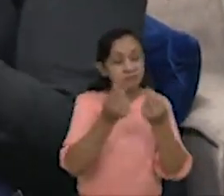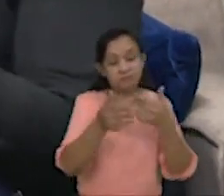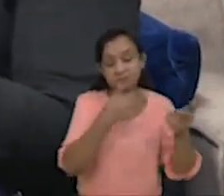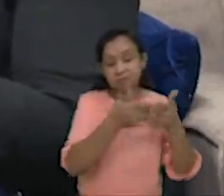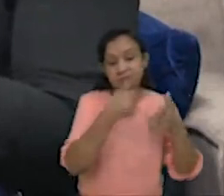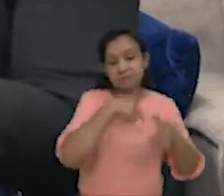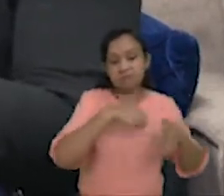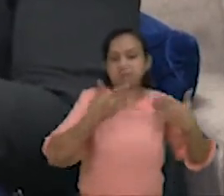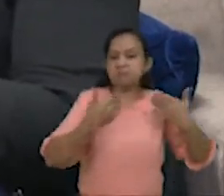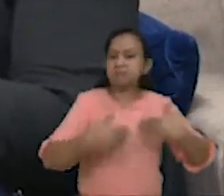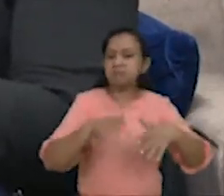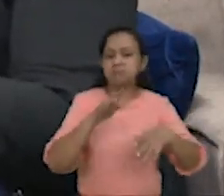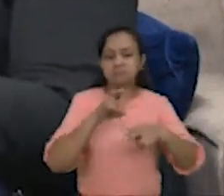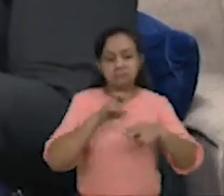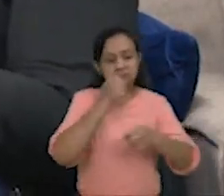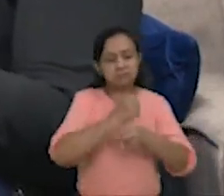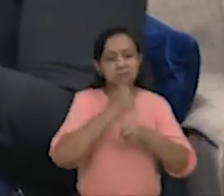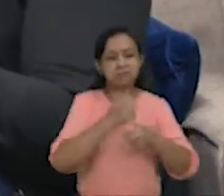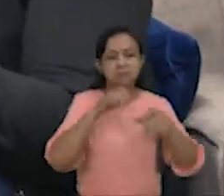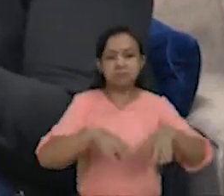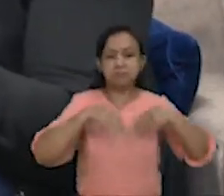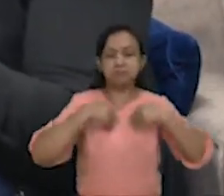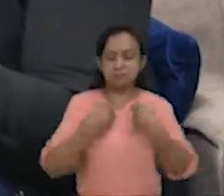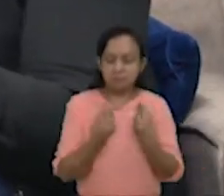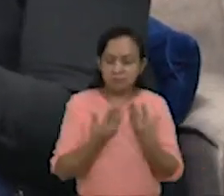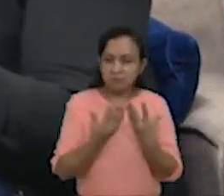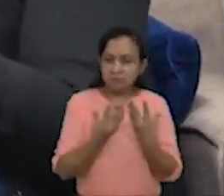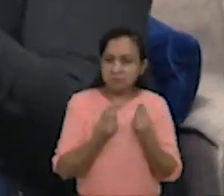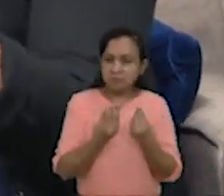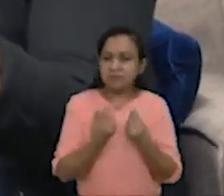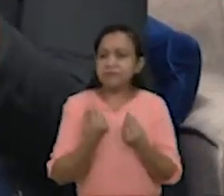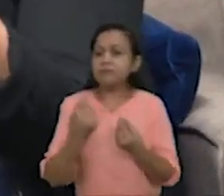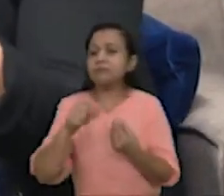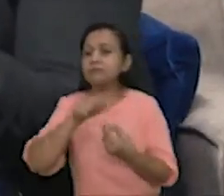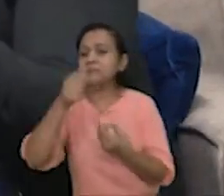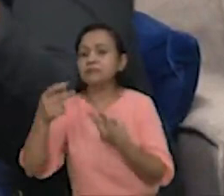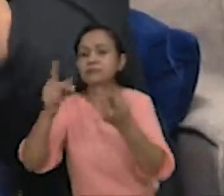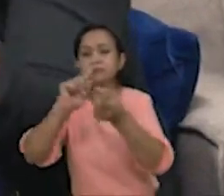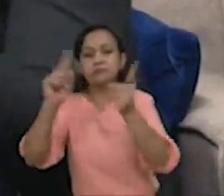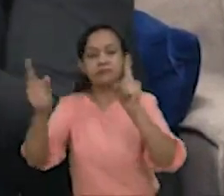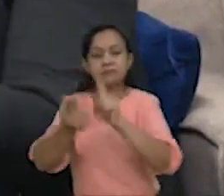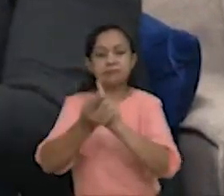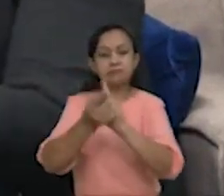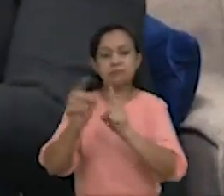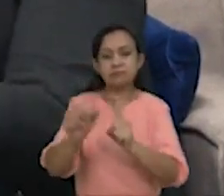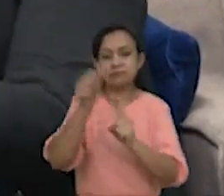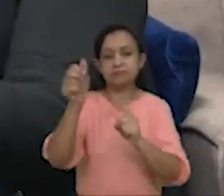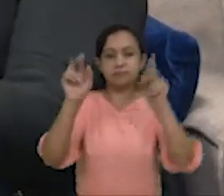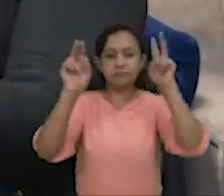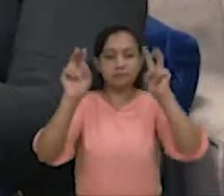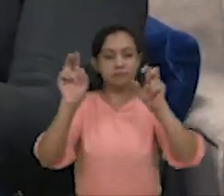nos acomodamos, ¿verdad? Y tenemos ese miedo como de transitar, de cambiar, de saltar a otro